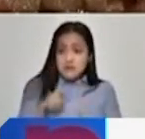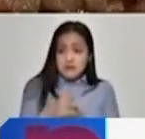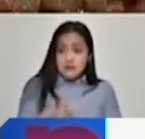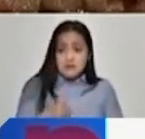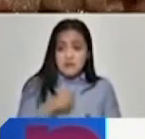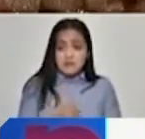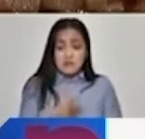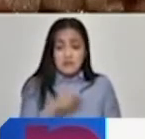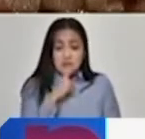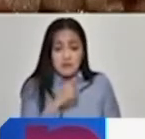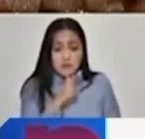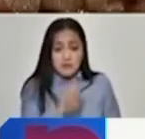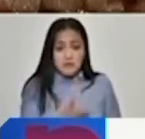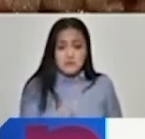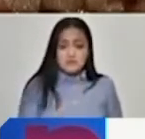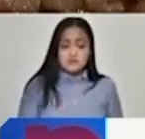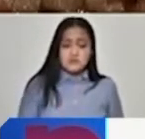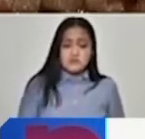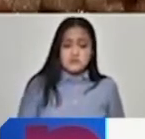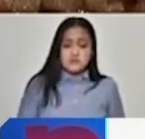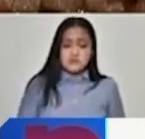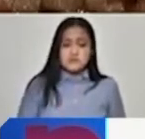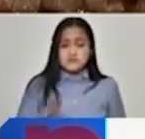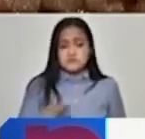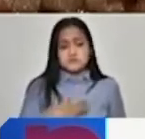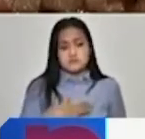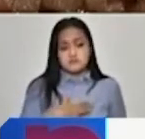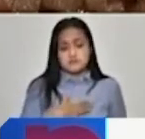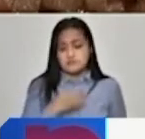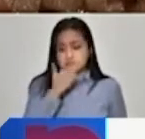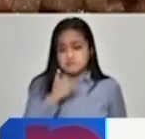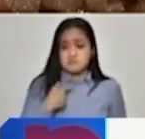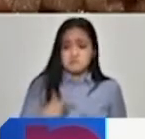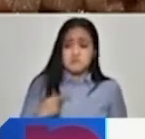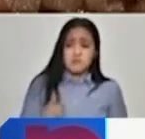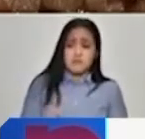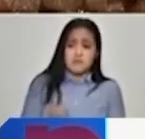Siempre es pesada. Y yo me quedo del lado de esa gente.